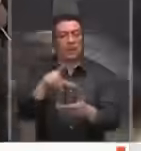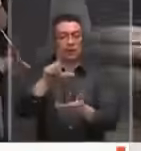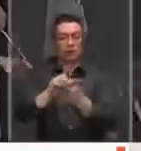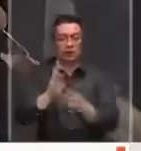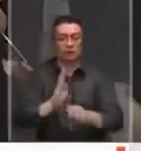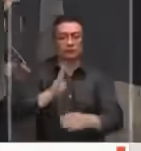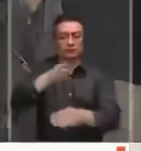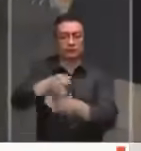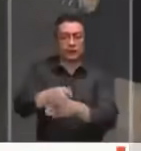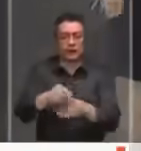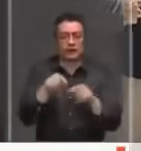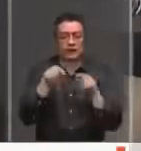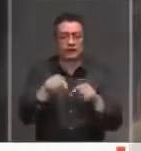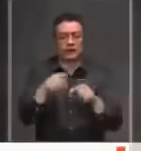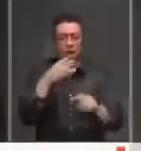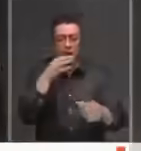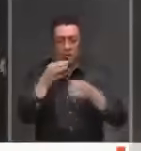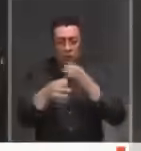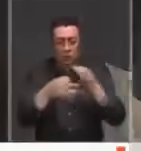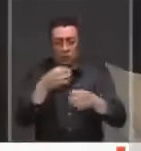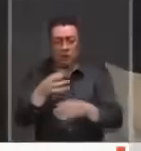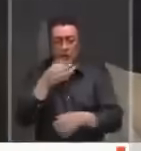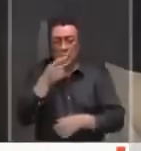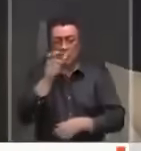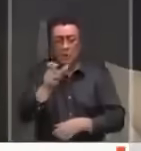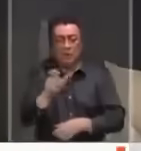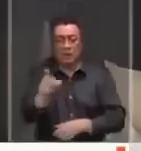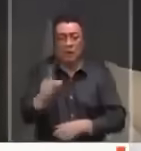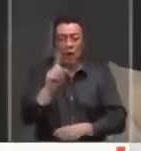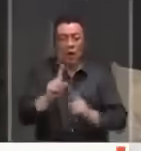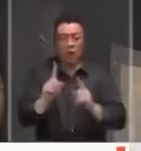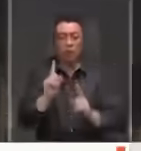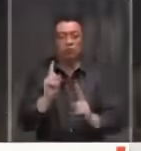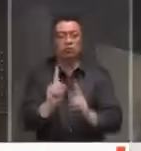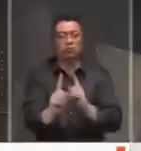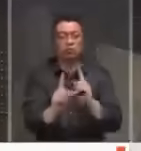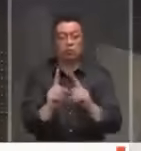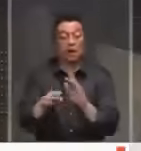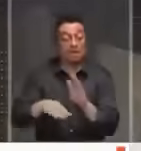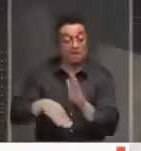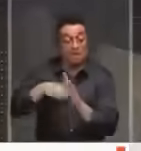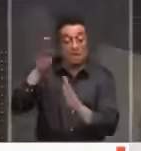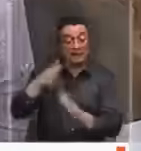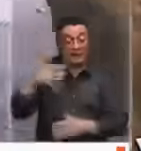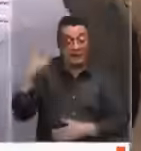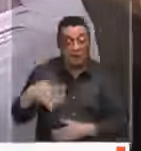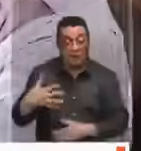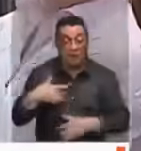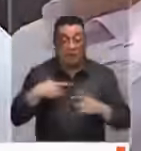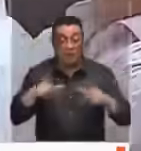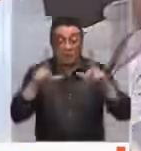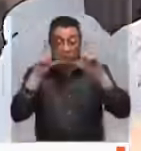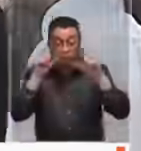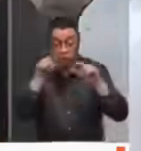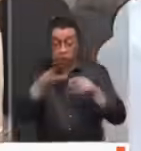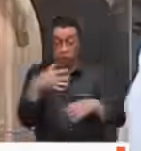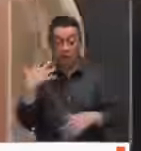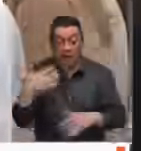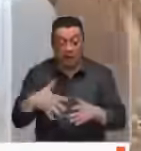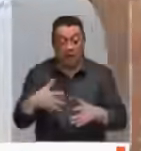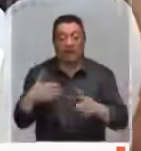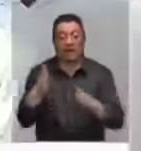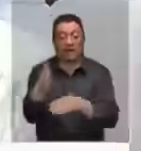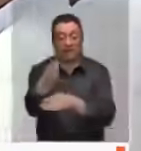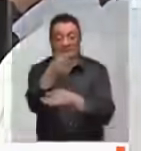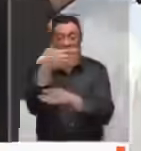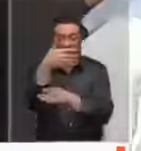a escuchar algunas palabras de algunas personas, pero lo más importante y simbólico, como les hemos estado diciendo, es la entrega de la